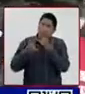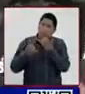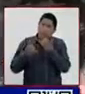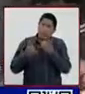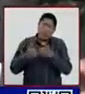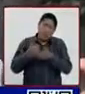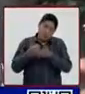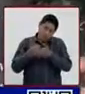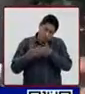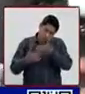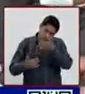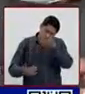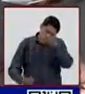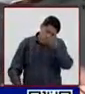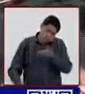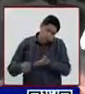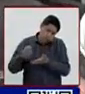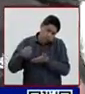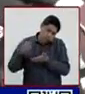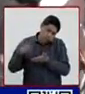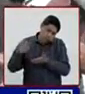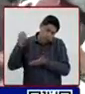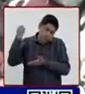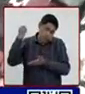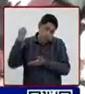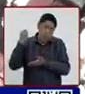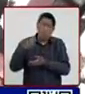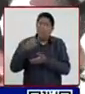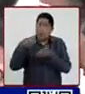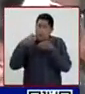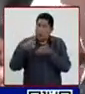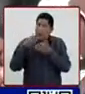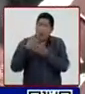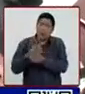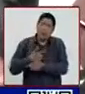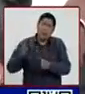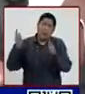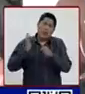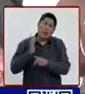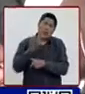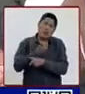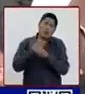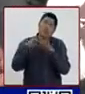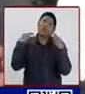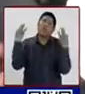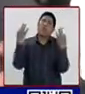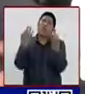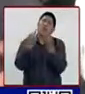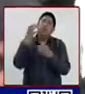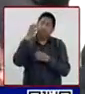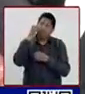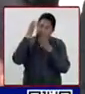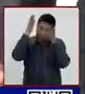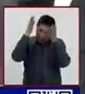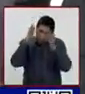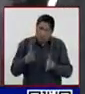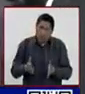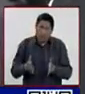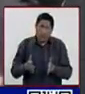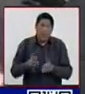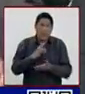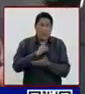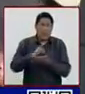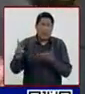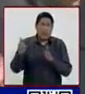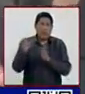con un pliego muy importante, enfocados en la liberación de nuestra familia cocalera y principalmente enfocados en